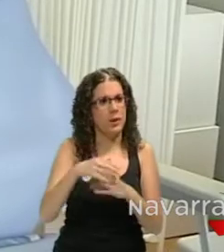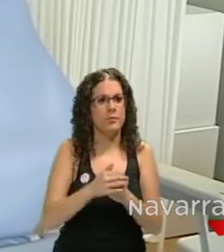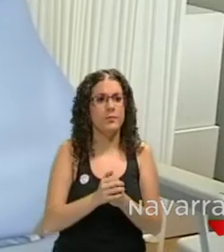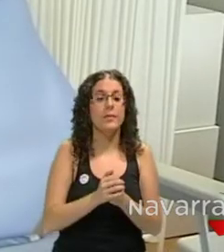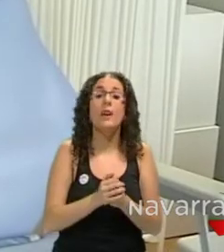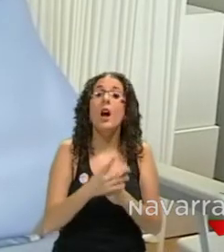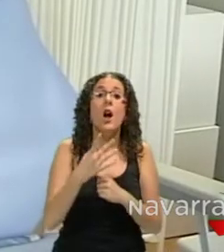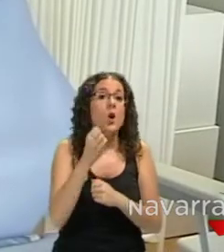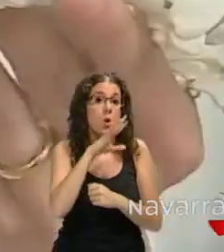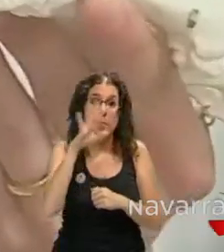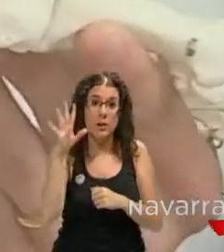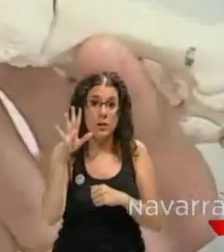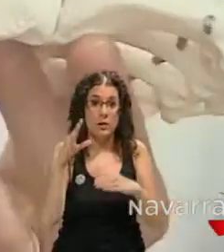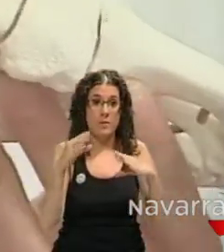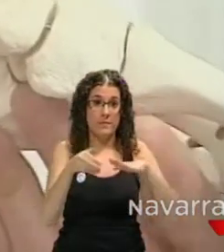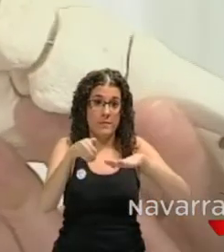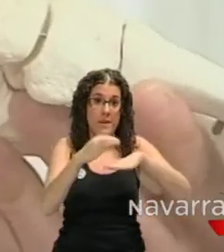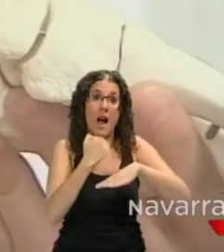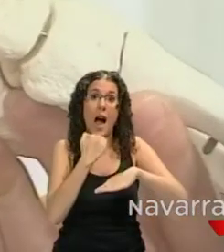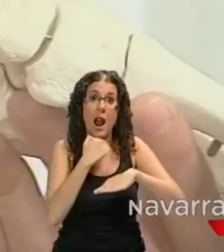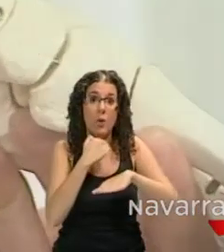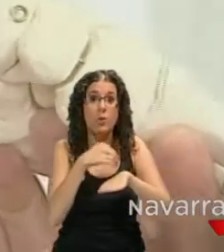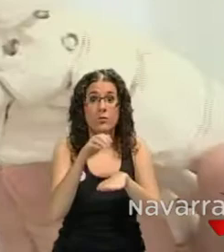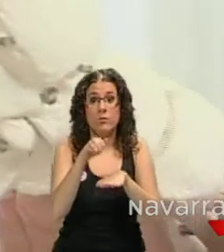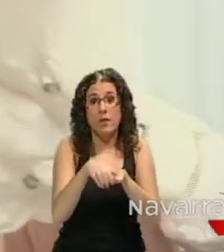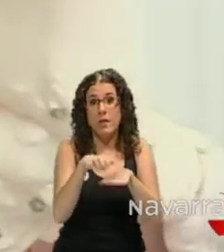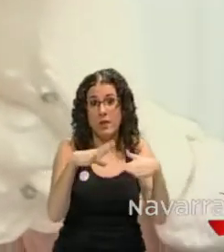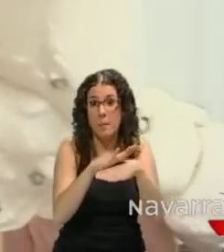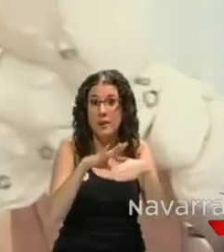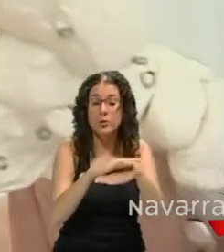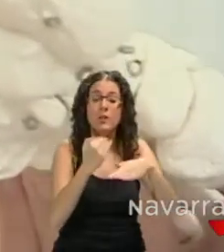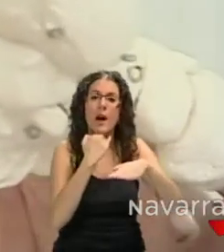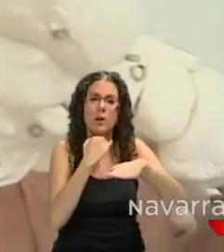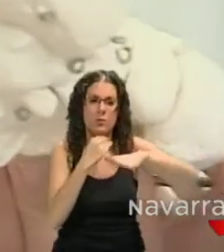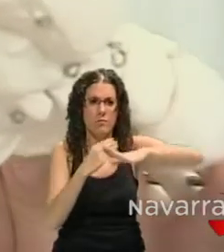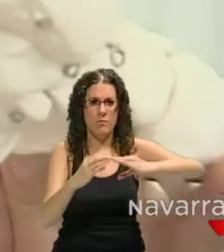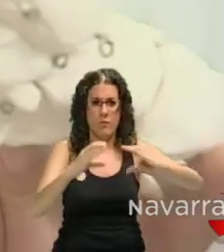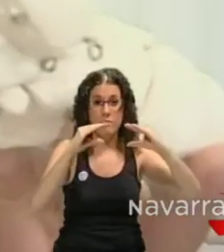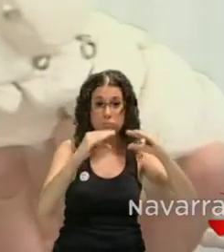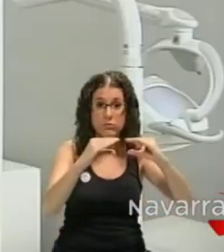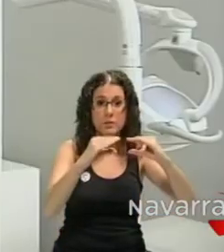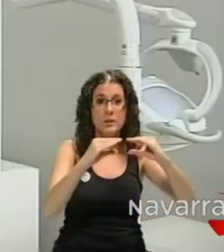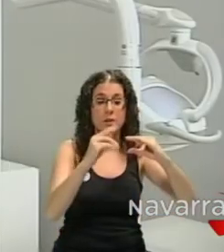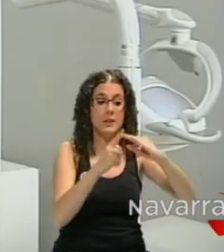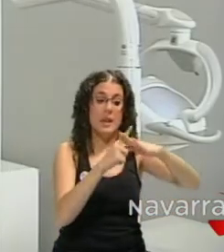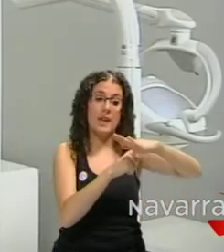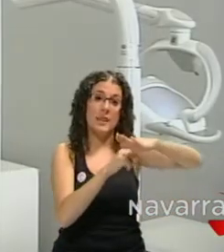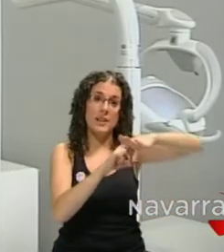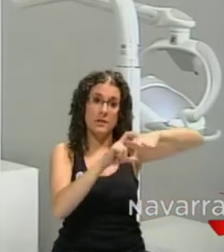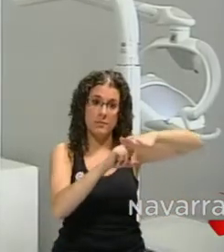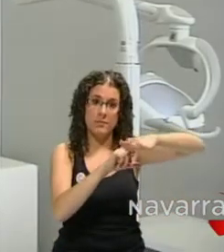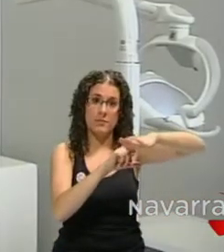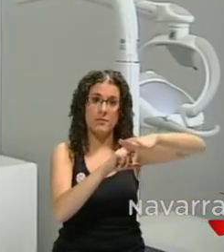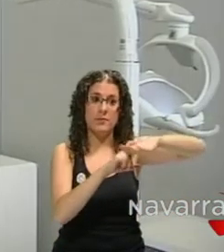que es la parte trasera del talón, rígido, que nos sujetase el tobillo, ¿vale? Con una tira, y luego en la parte de los metatarsianos, la